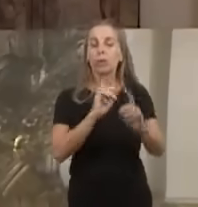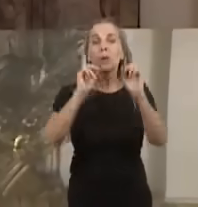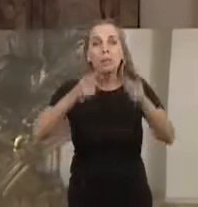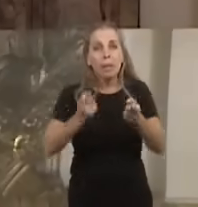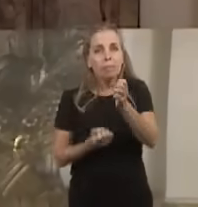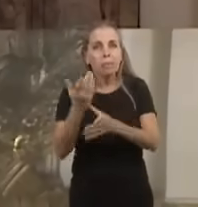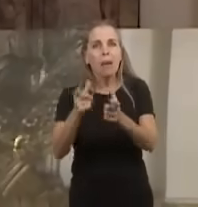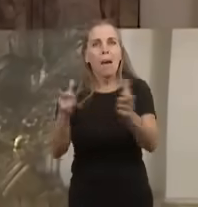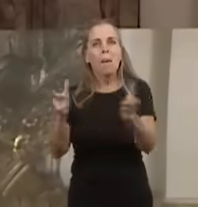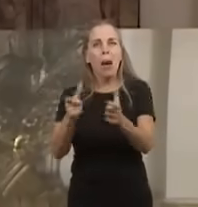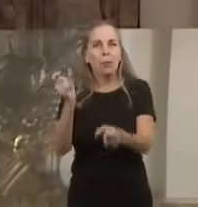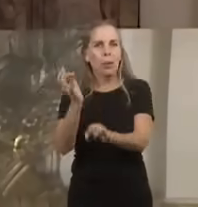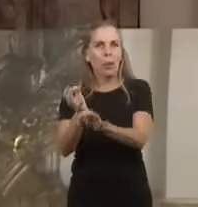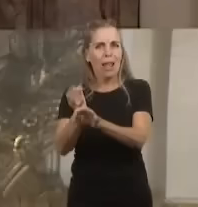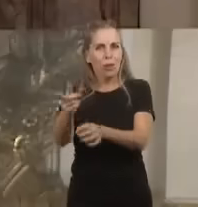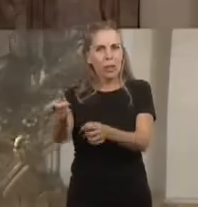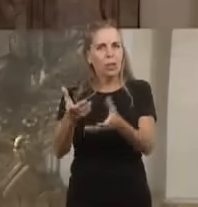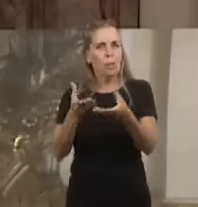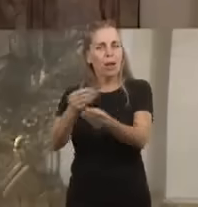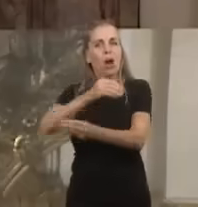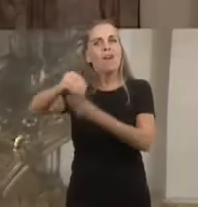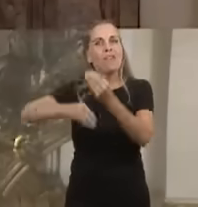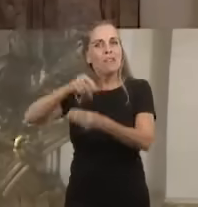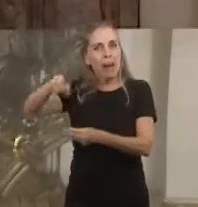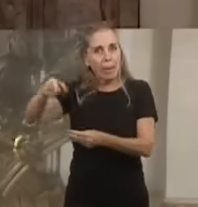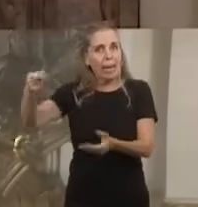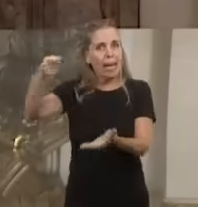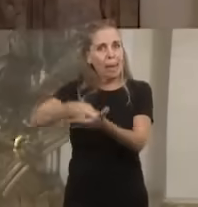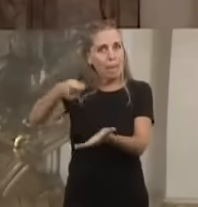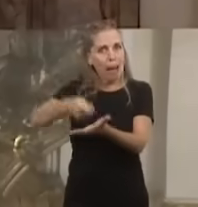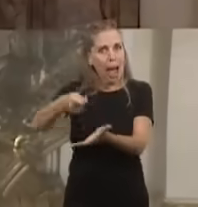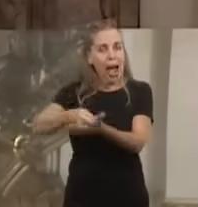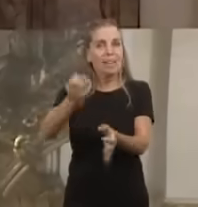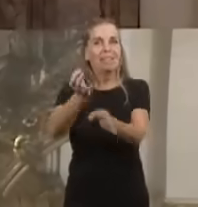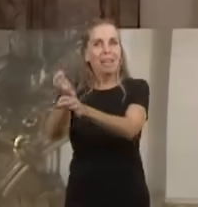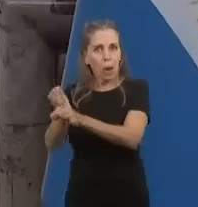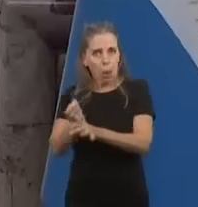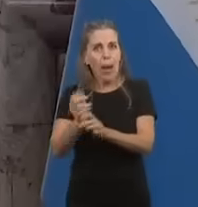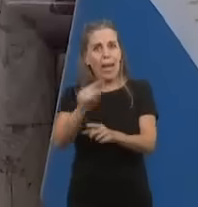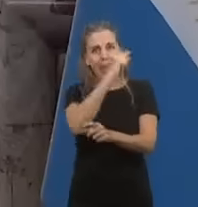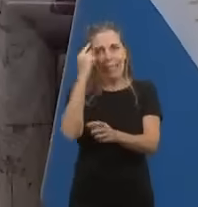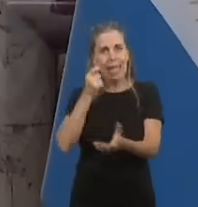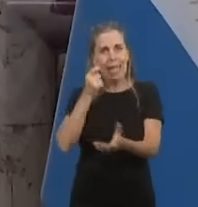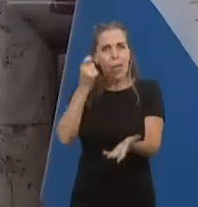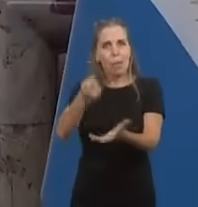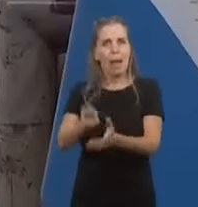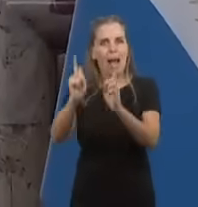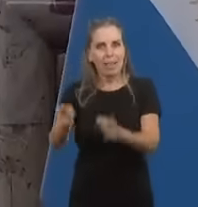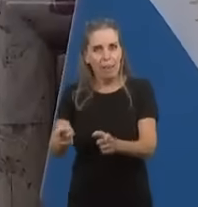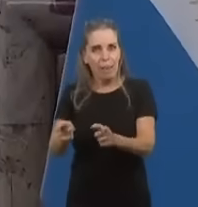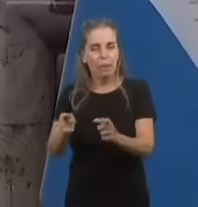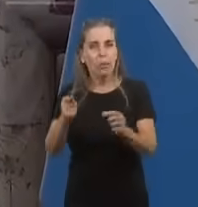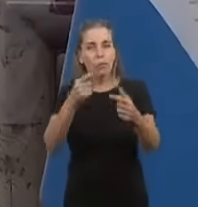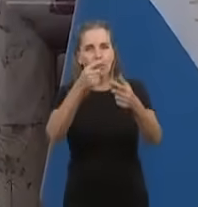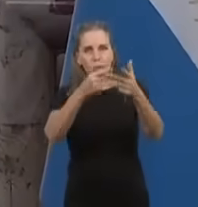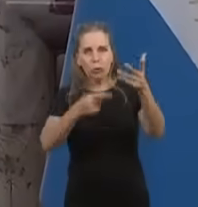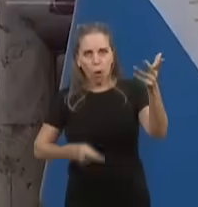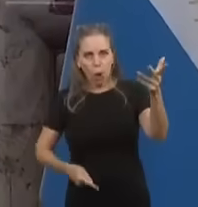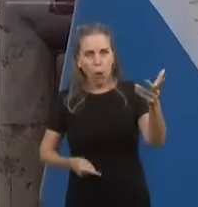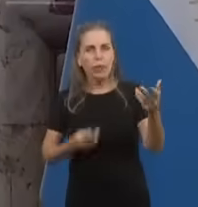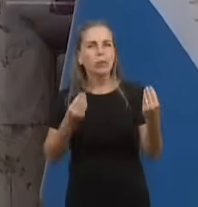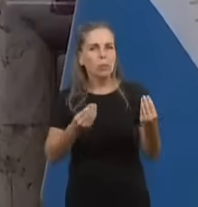educativos para asistir a aquellas familias que envían a sus hijos a establecimientos que reciben subvención Estatal todo esto fue logrado contra infinitos